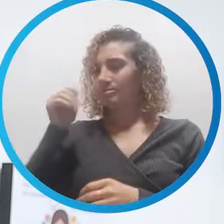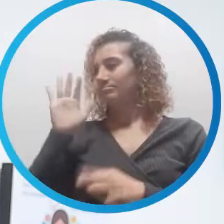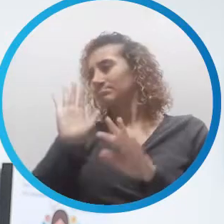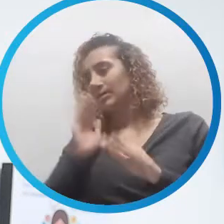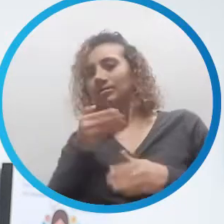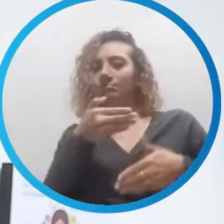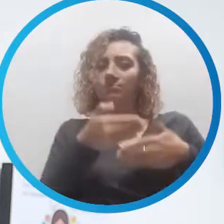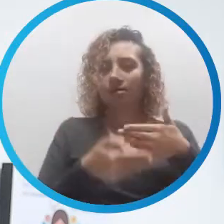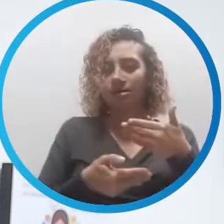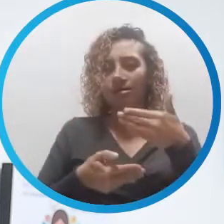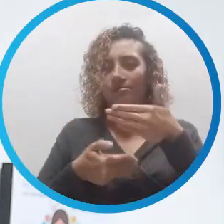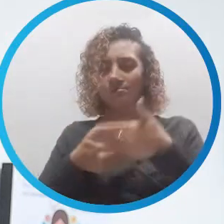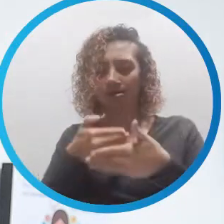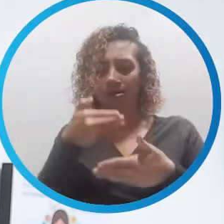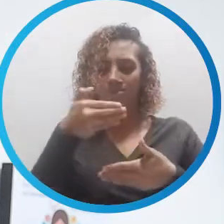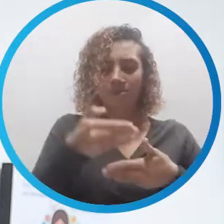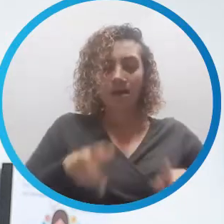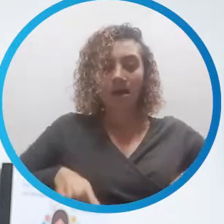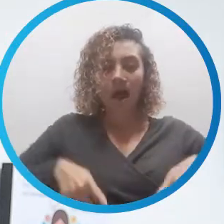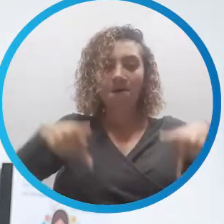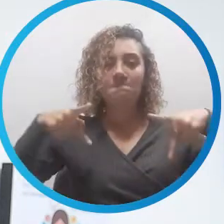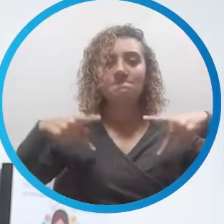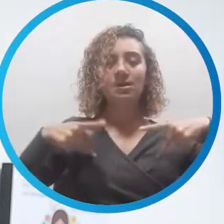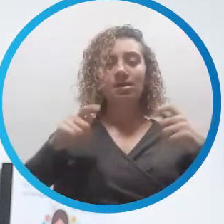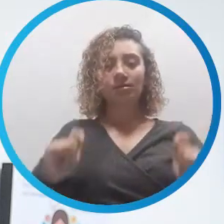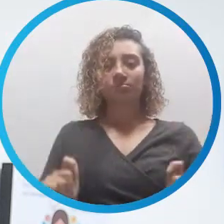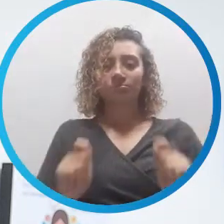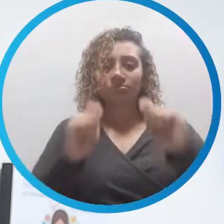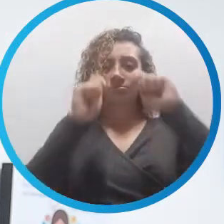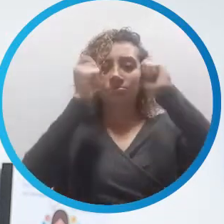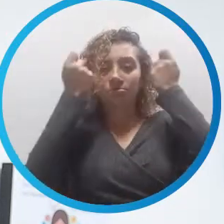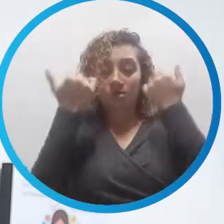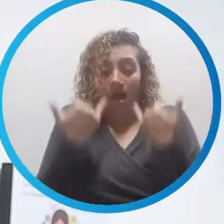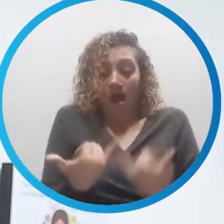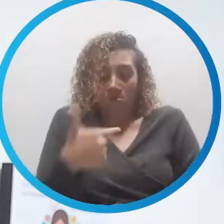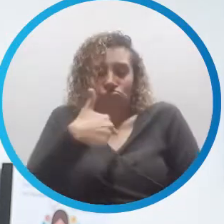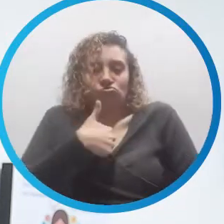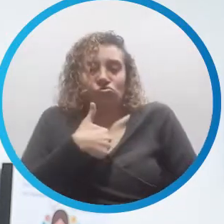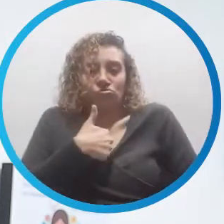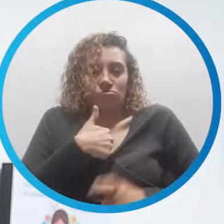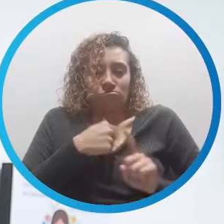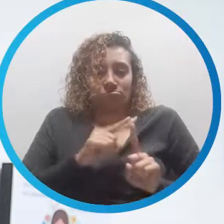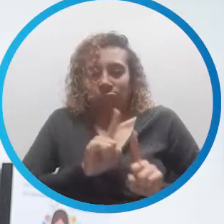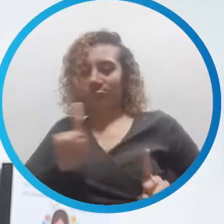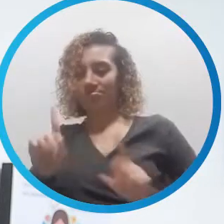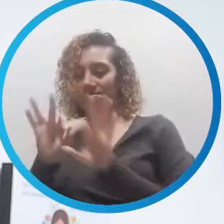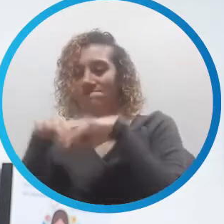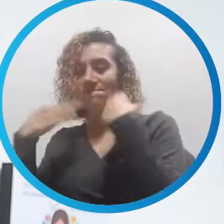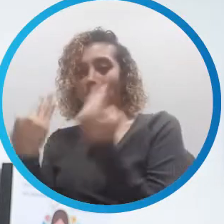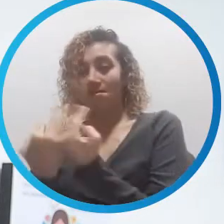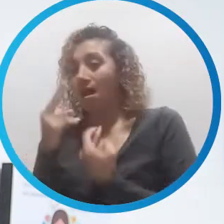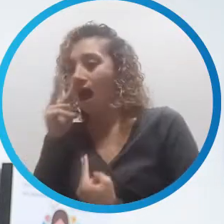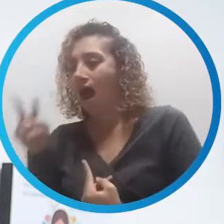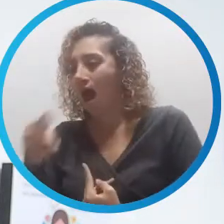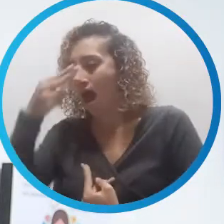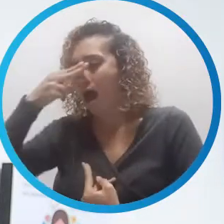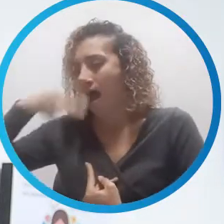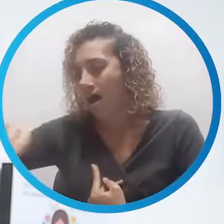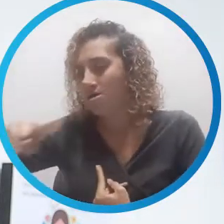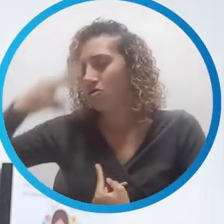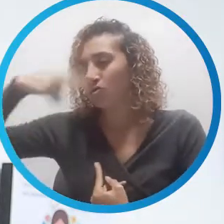sucedió, poco a poco reconstruimos nuestras vidas. Hice una familia y hoy, en mis hijos y